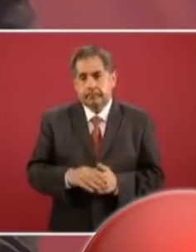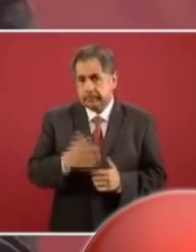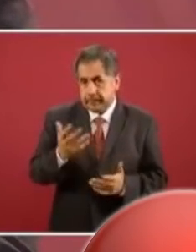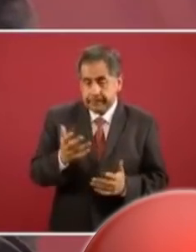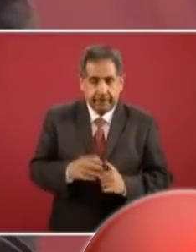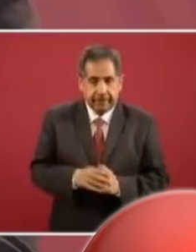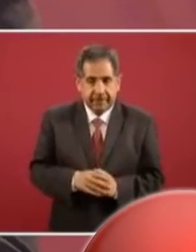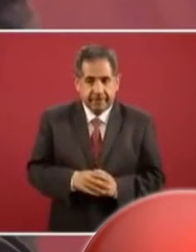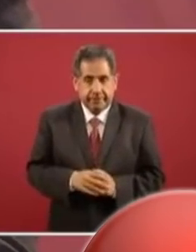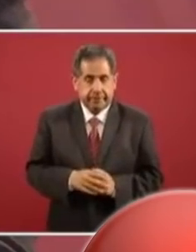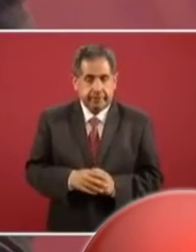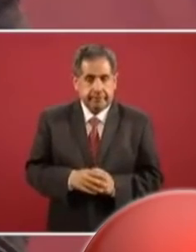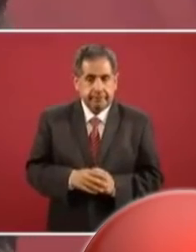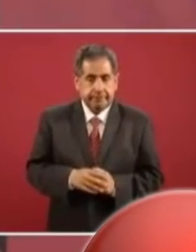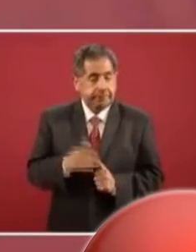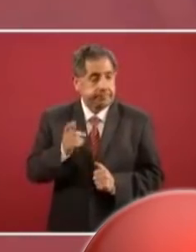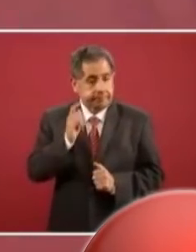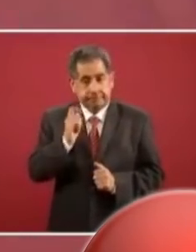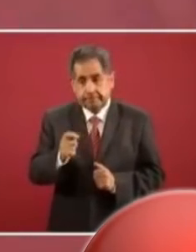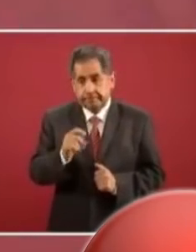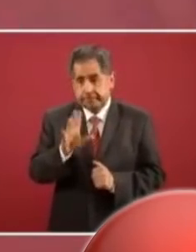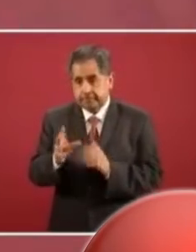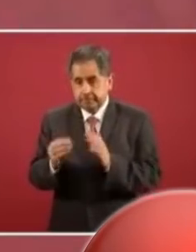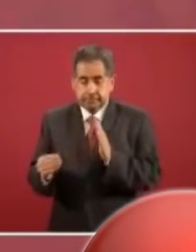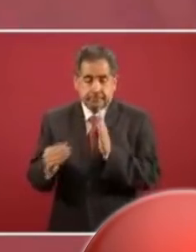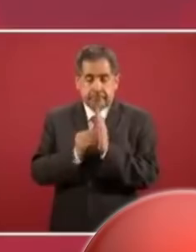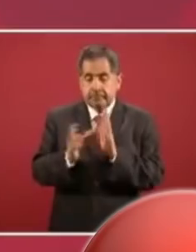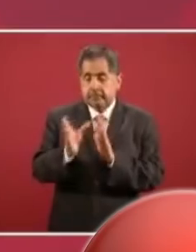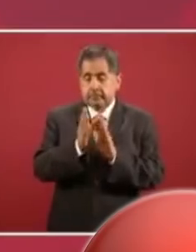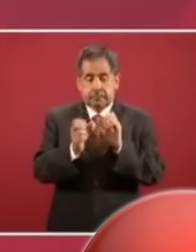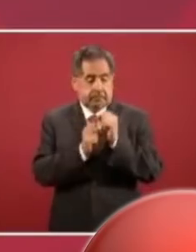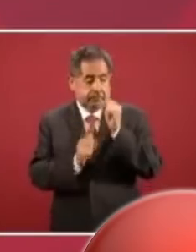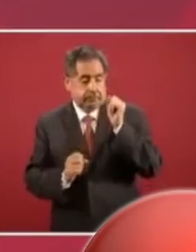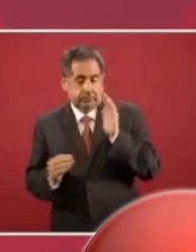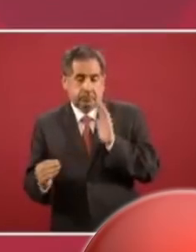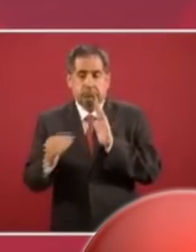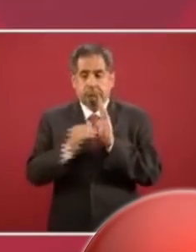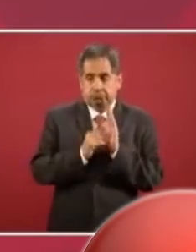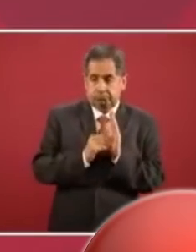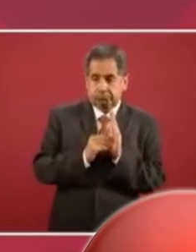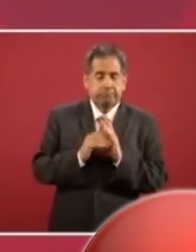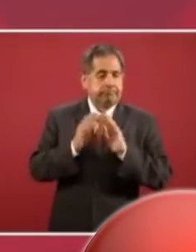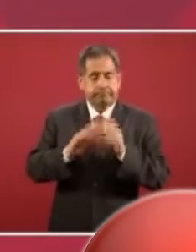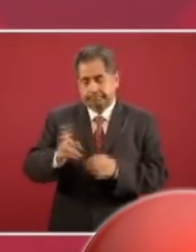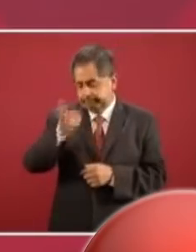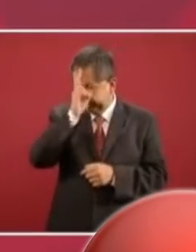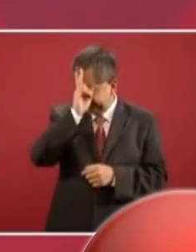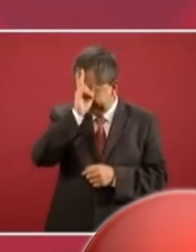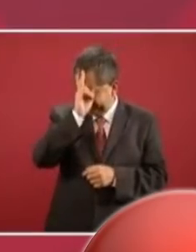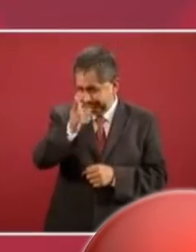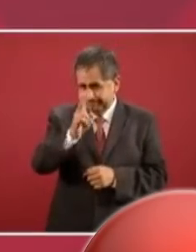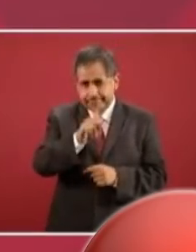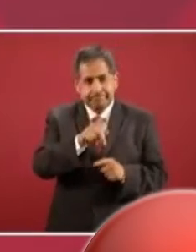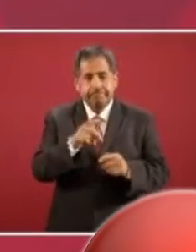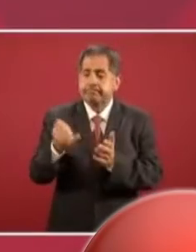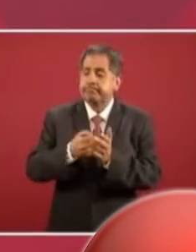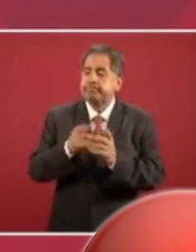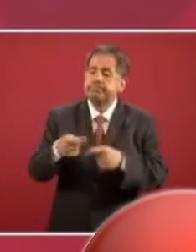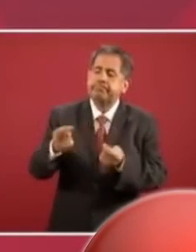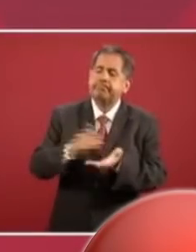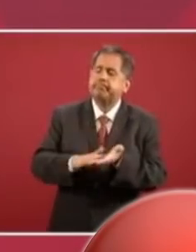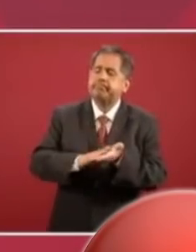Entonces, al quedar establecido en la Constitución que se prohíbe la condonación de impuestos,